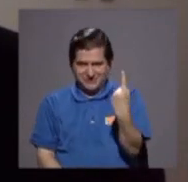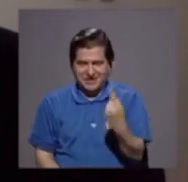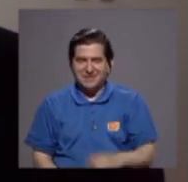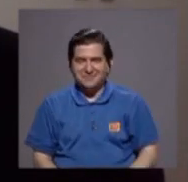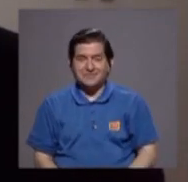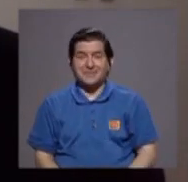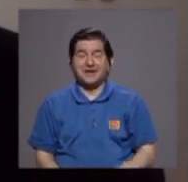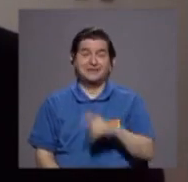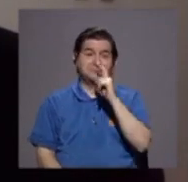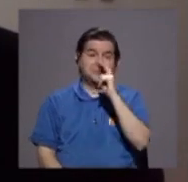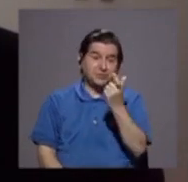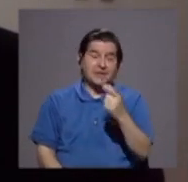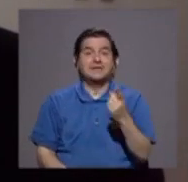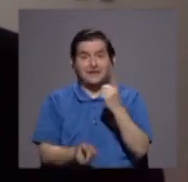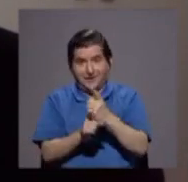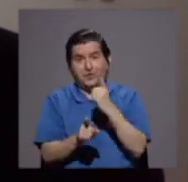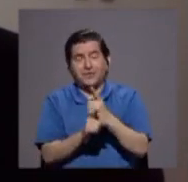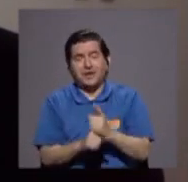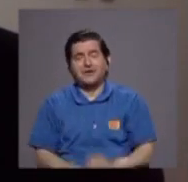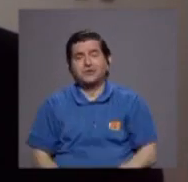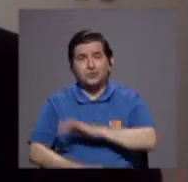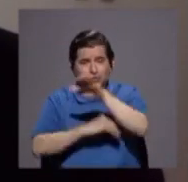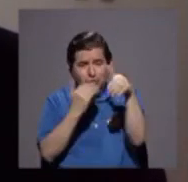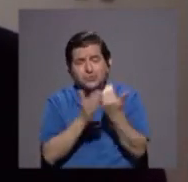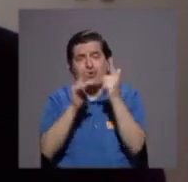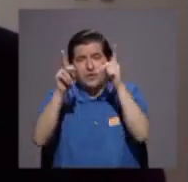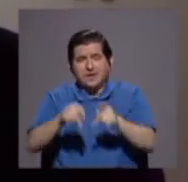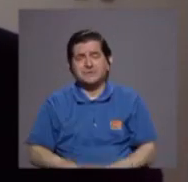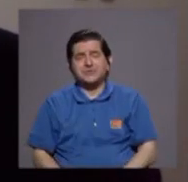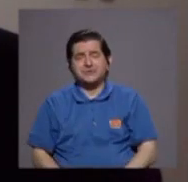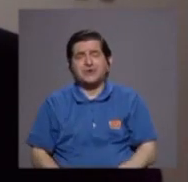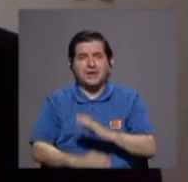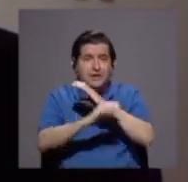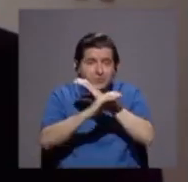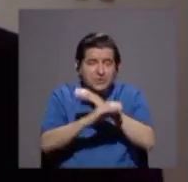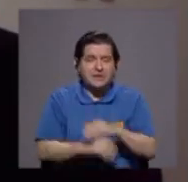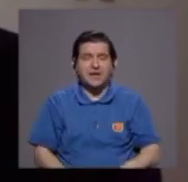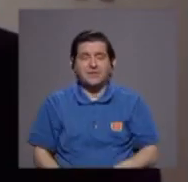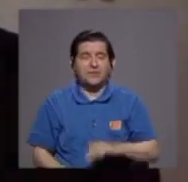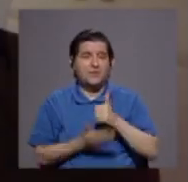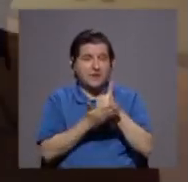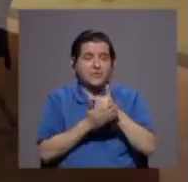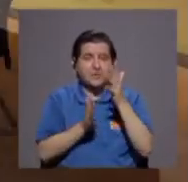y mucha suerte, y efectivamente cuidémonos todos y cuidemos a los demás también.